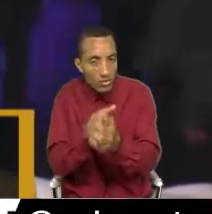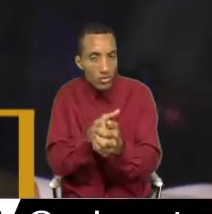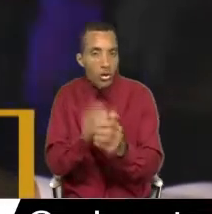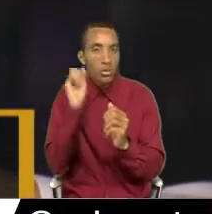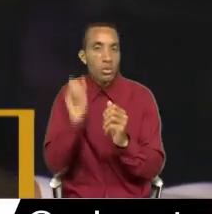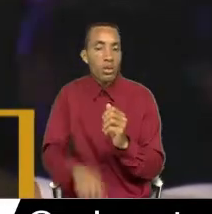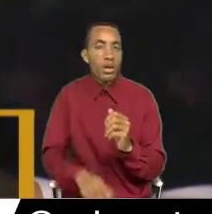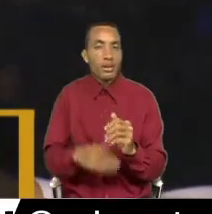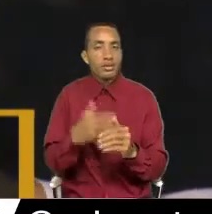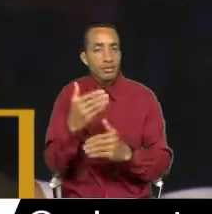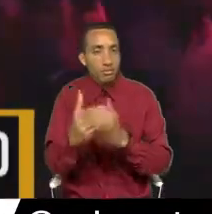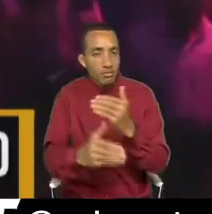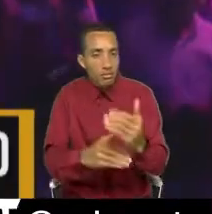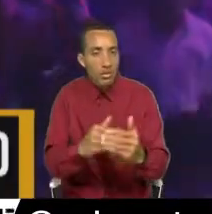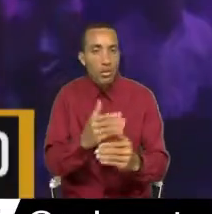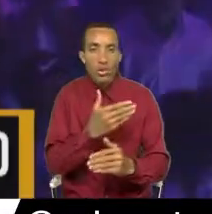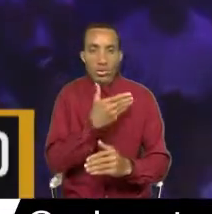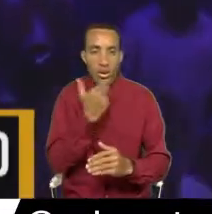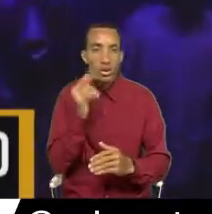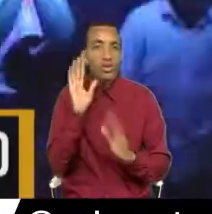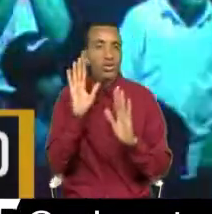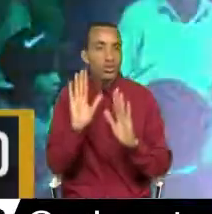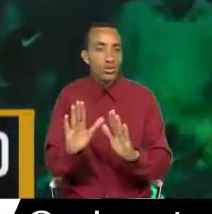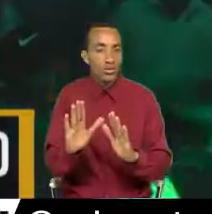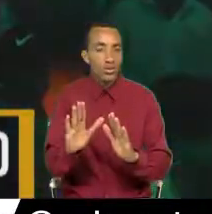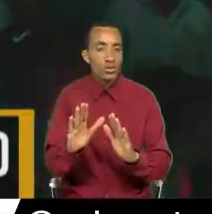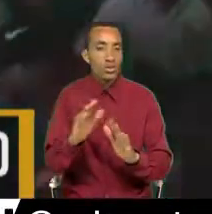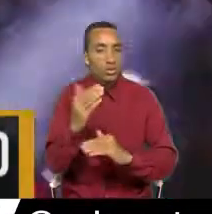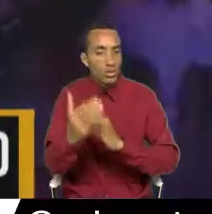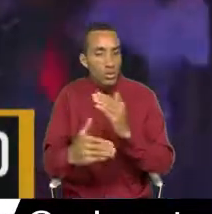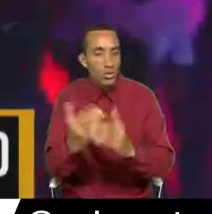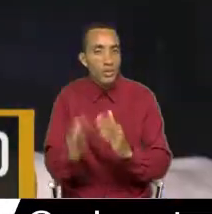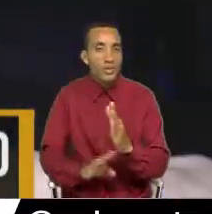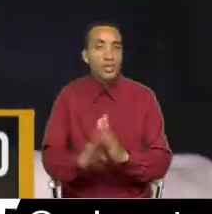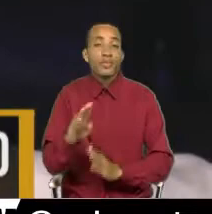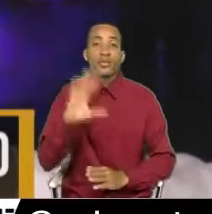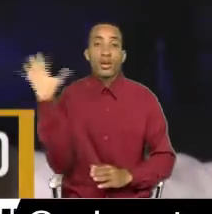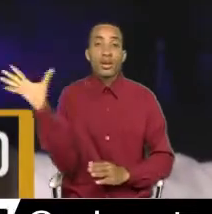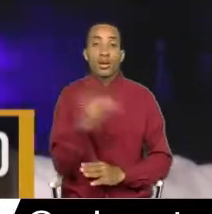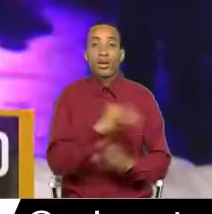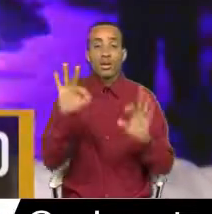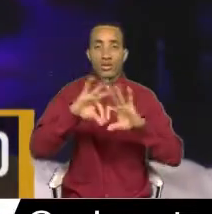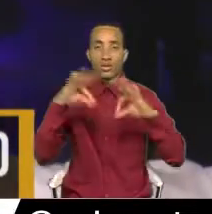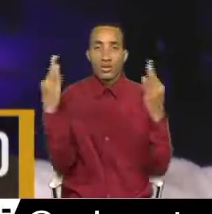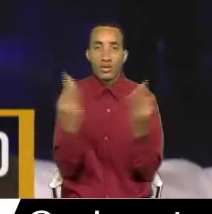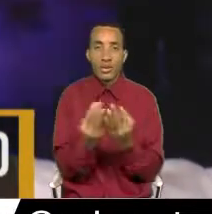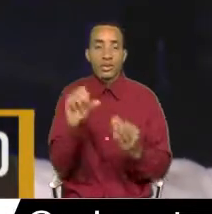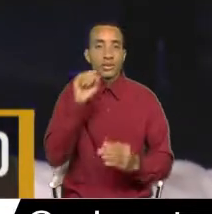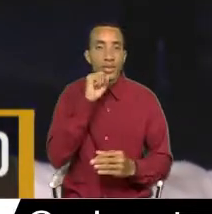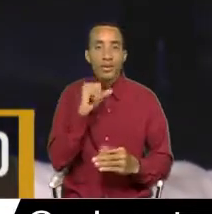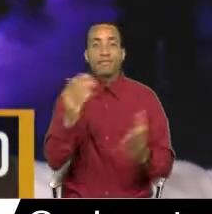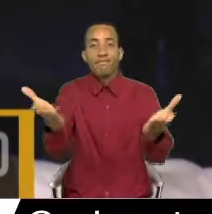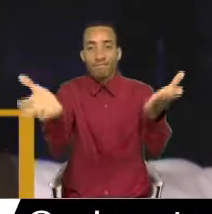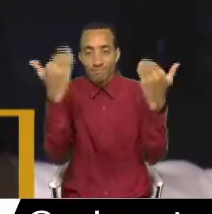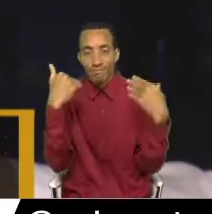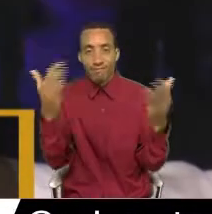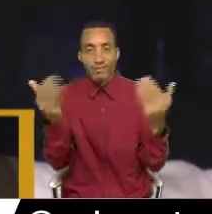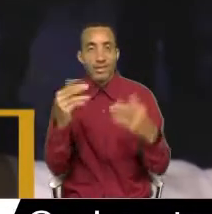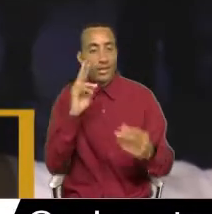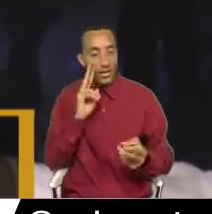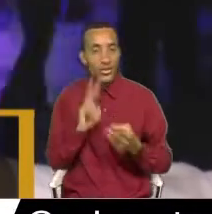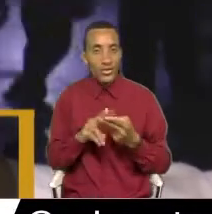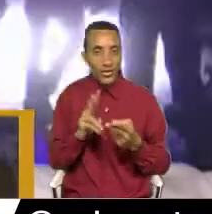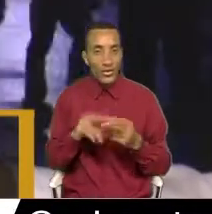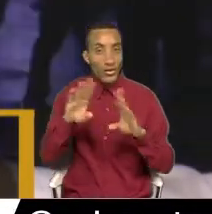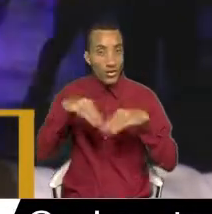y se conviertan en la mejor versión de sí mismos. Hacemos la invitación a todas las familias de Barranca Bermeja para que vengan, nos conozcan y se den